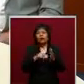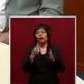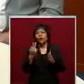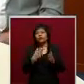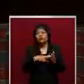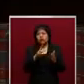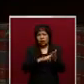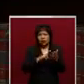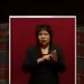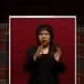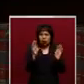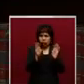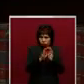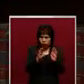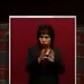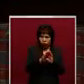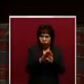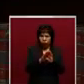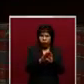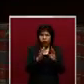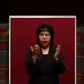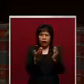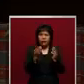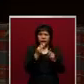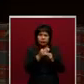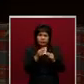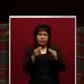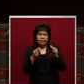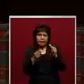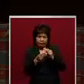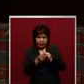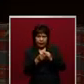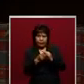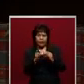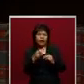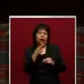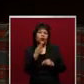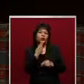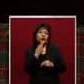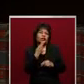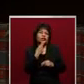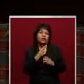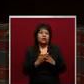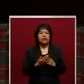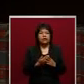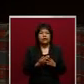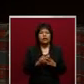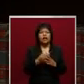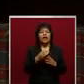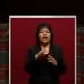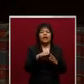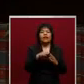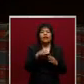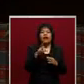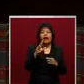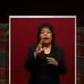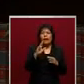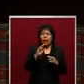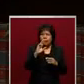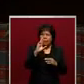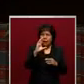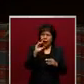días de cómo elaborar estos materiales para ser utilizados en la página Classroom, en la